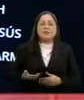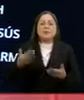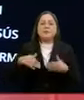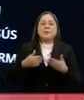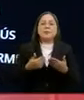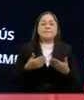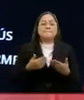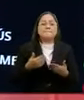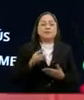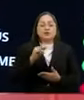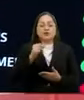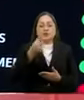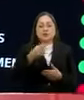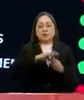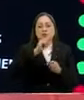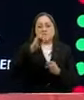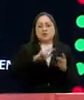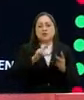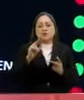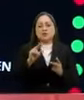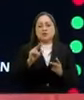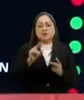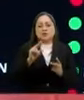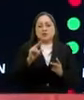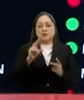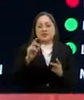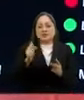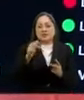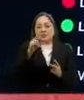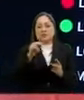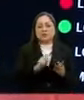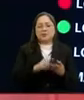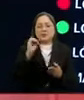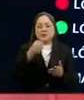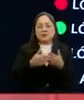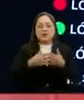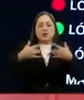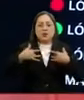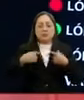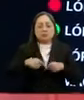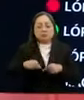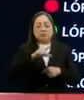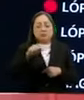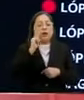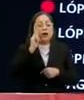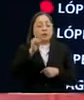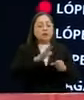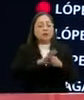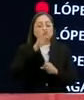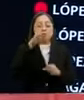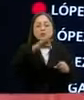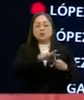morena 83 votos a favor 36 votos en contra hasta este momento cero votos en abstención en breve escucharemos el resultado de la